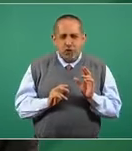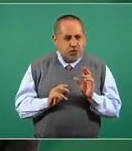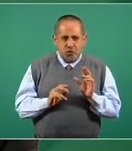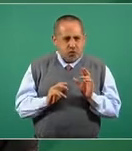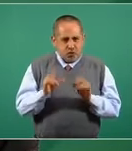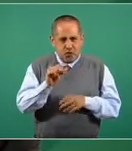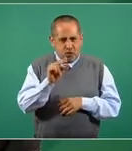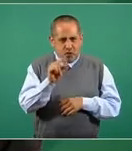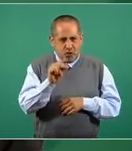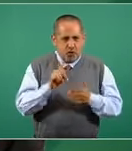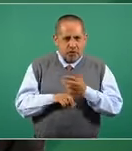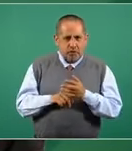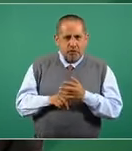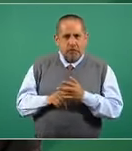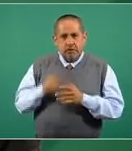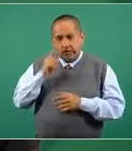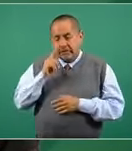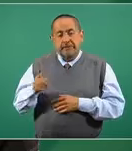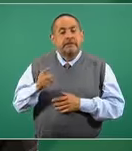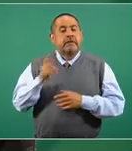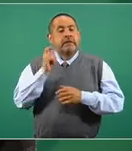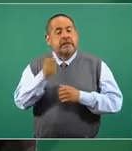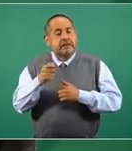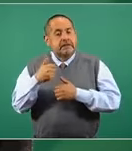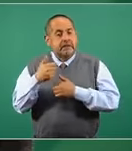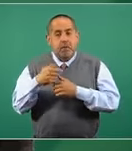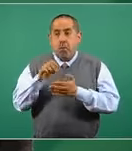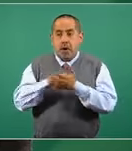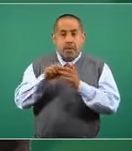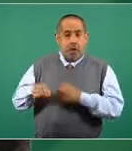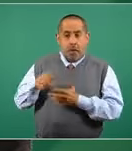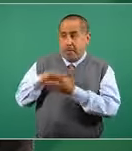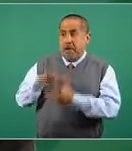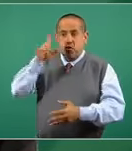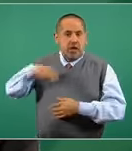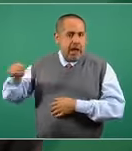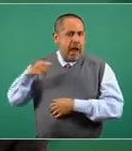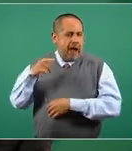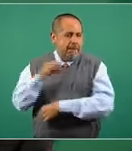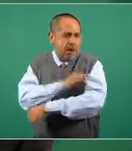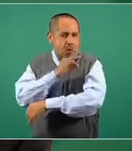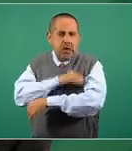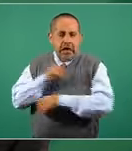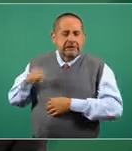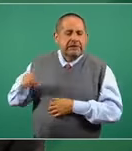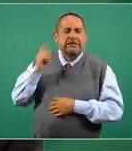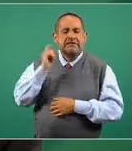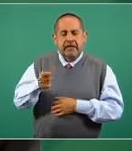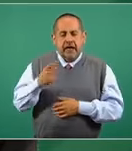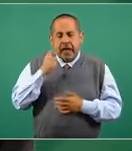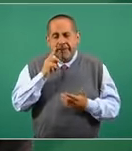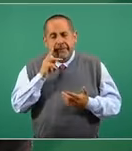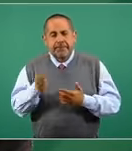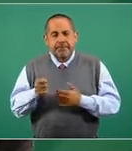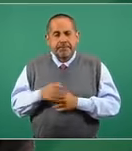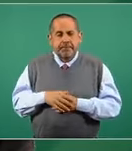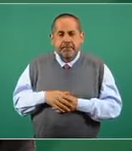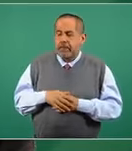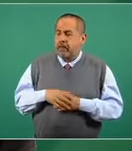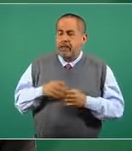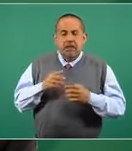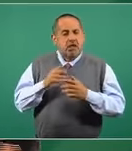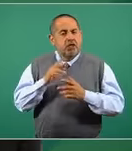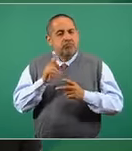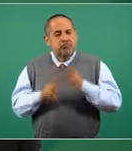una secuencia de dos dosis, que es el caso de la mayoría de las vacunas, poder tener una